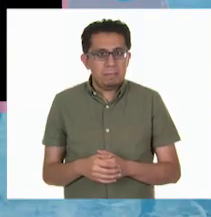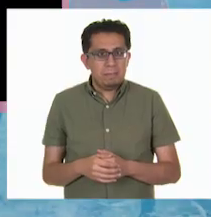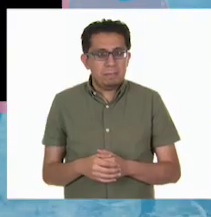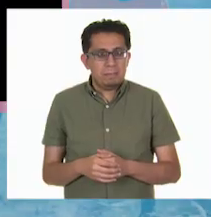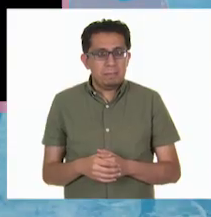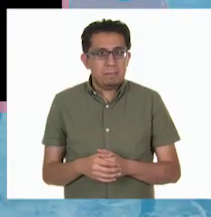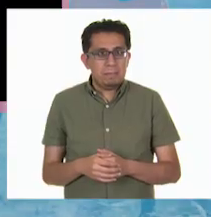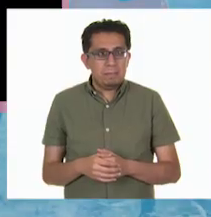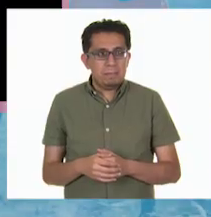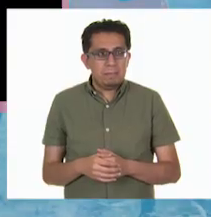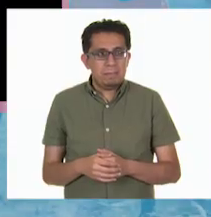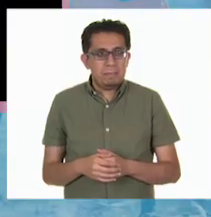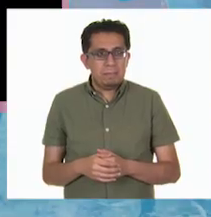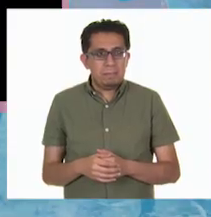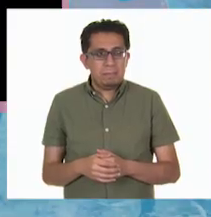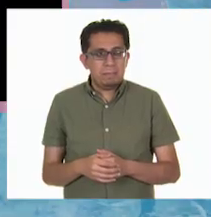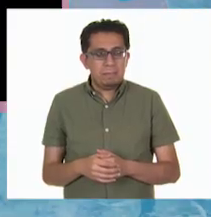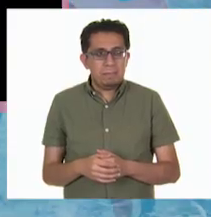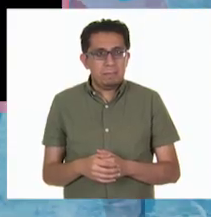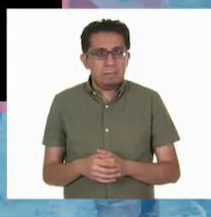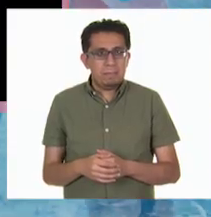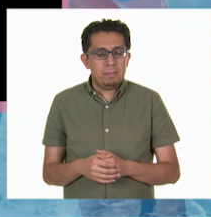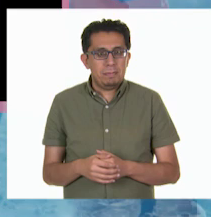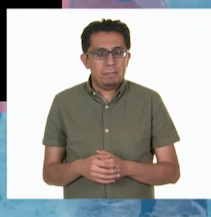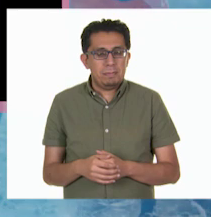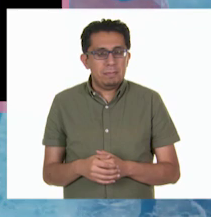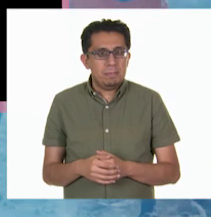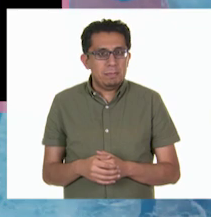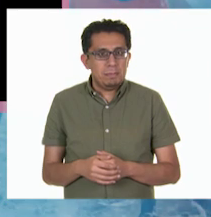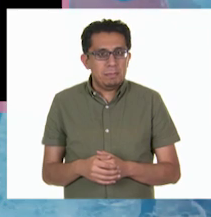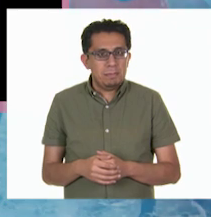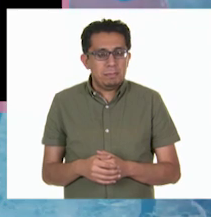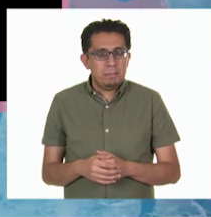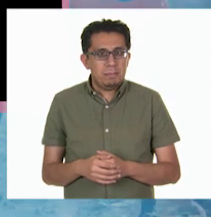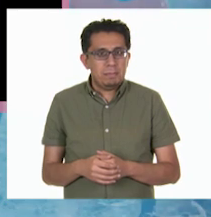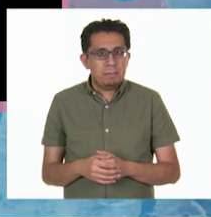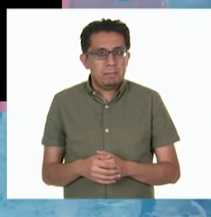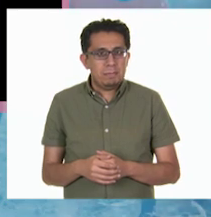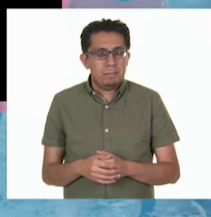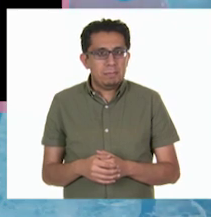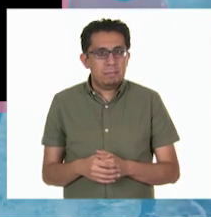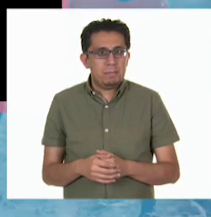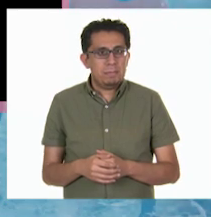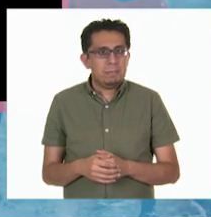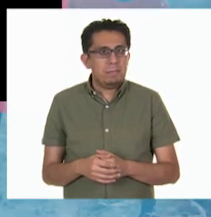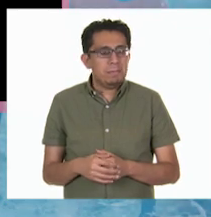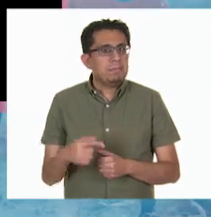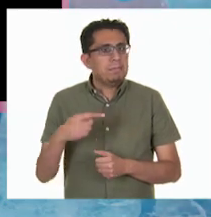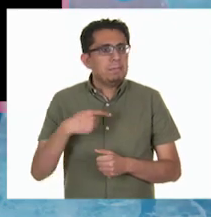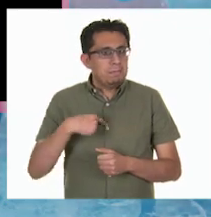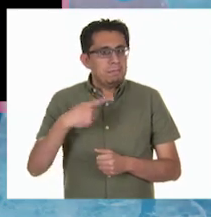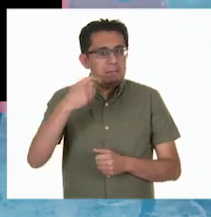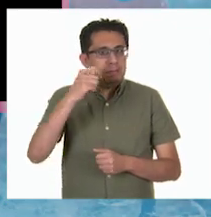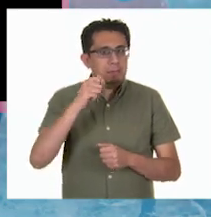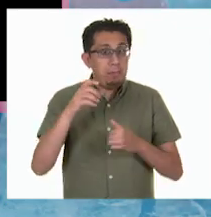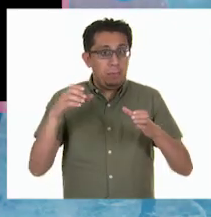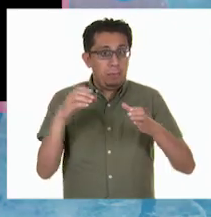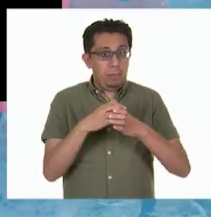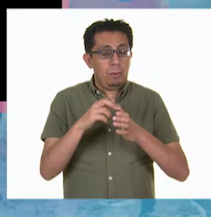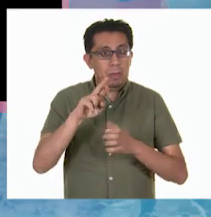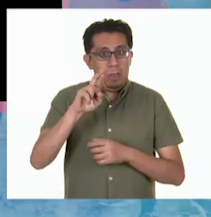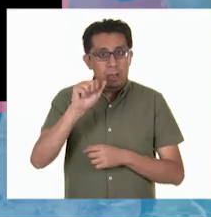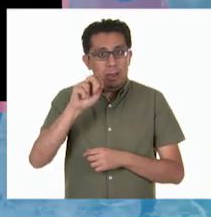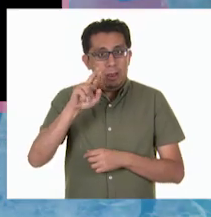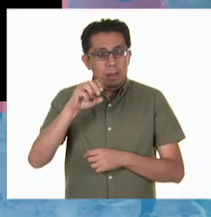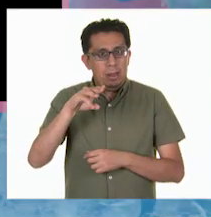Me llamo Chava Castillo Villalobos y soy rarámuri corredor de bola. Nosotros los rarámuri